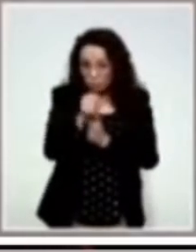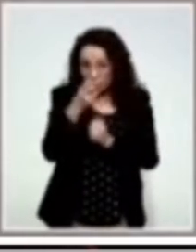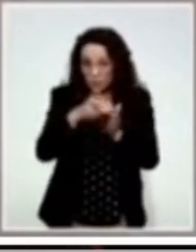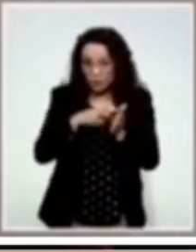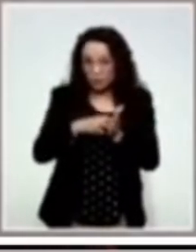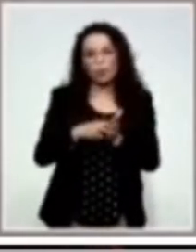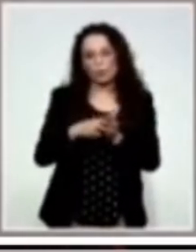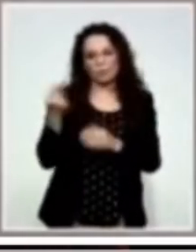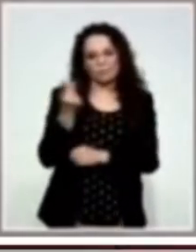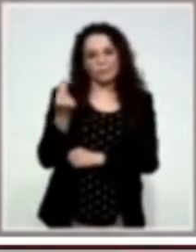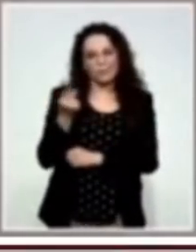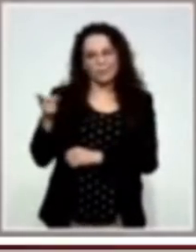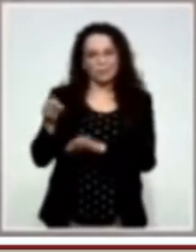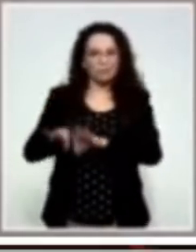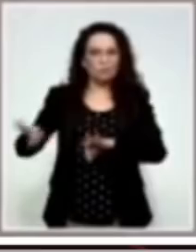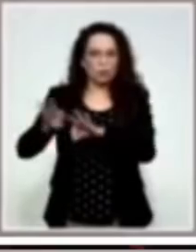en México.